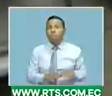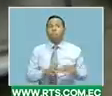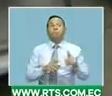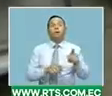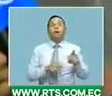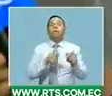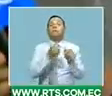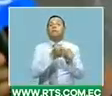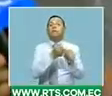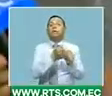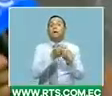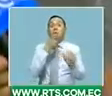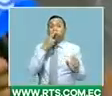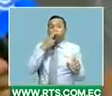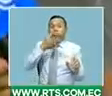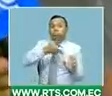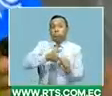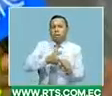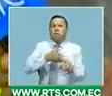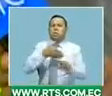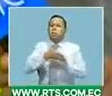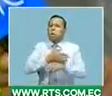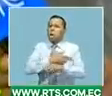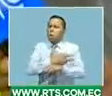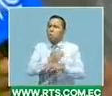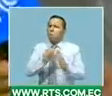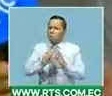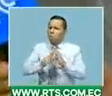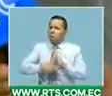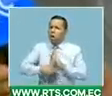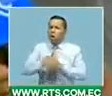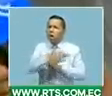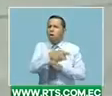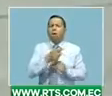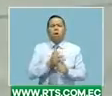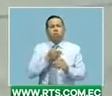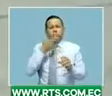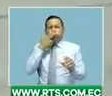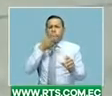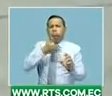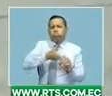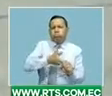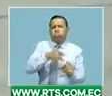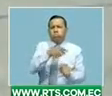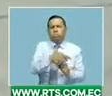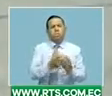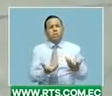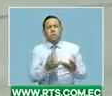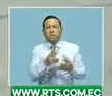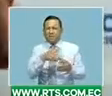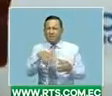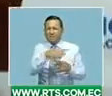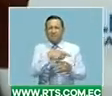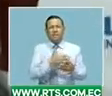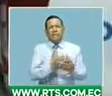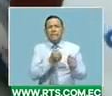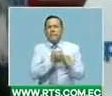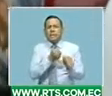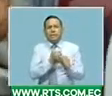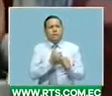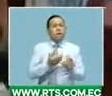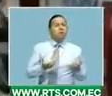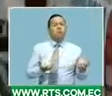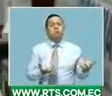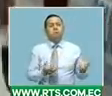gasolinera. 15 minutos posterior, en la vía, lo que están huyendo, más o menos a la altura del, Terminal Pascuales, encuentran a otros